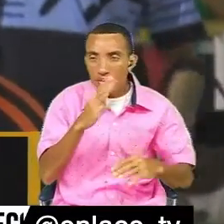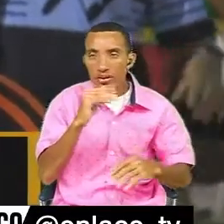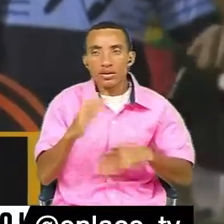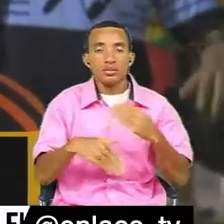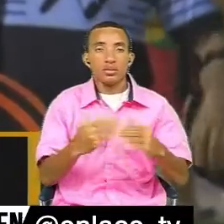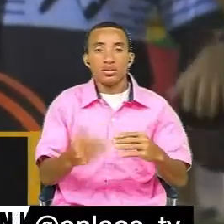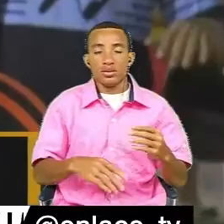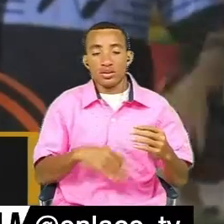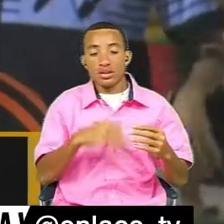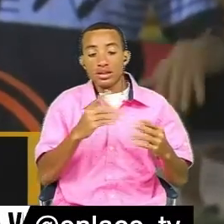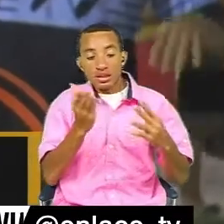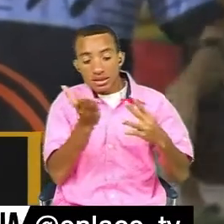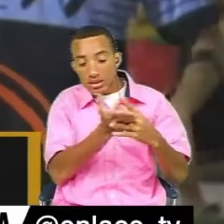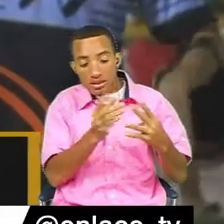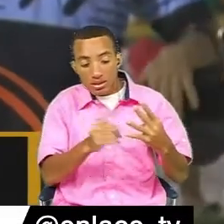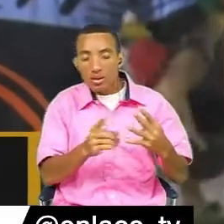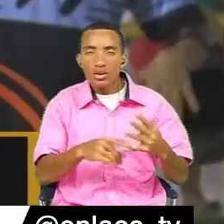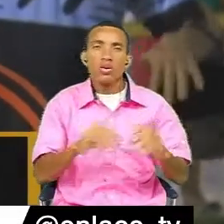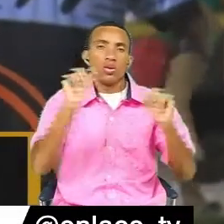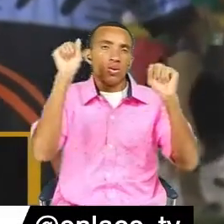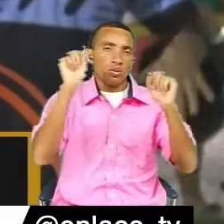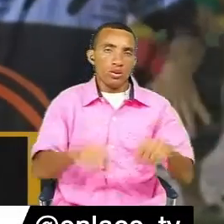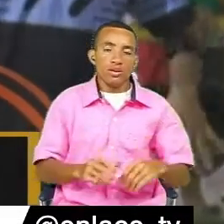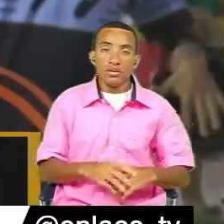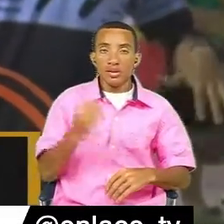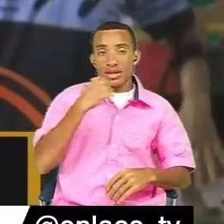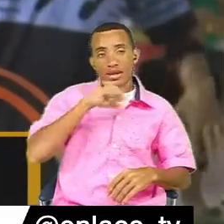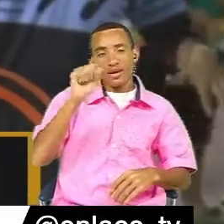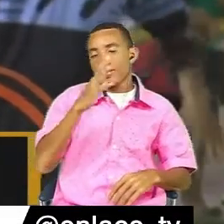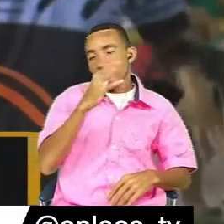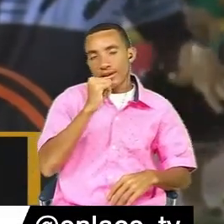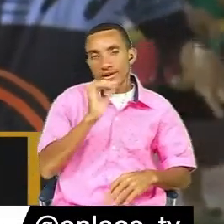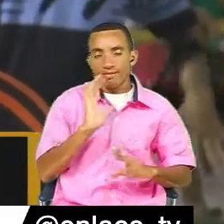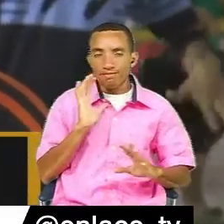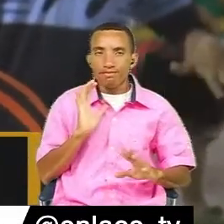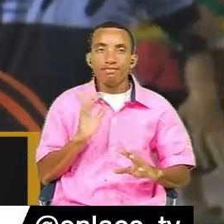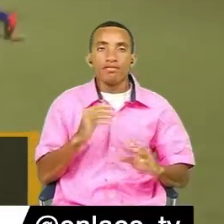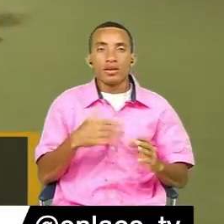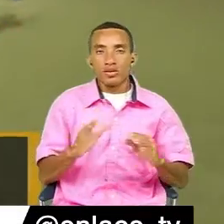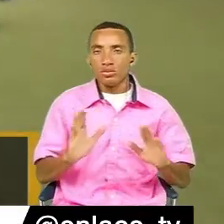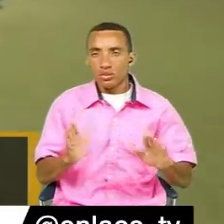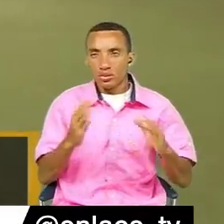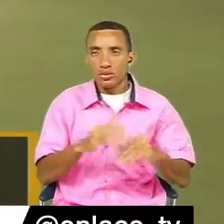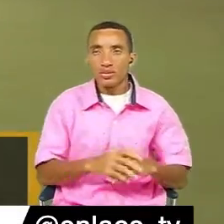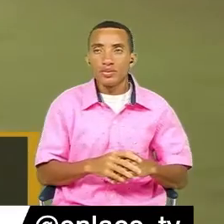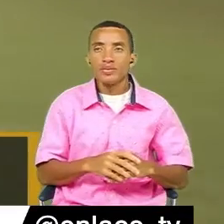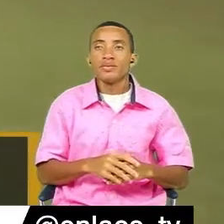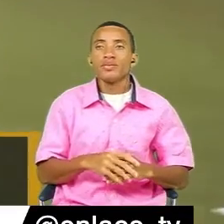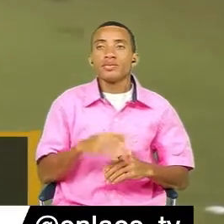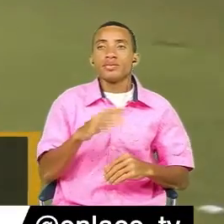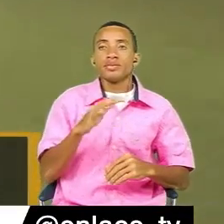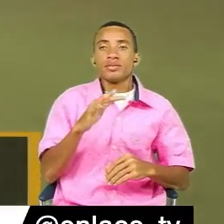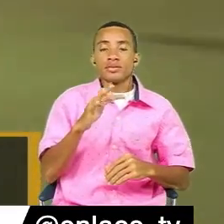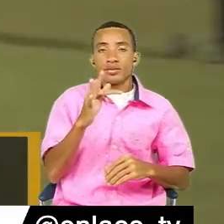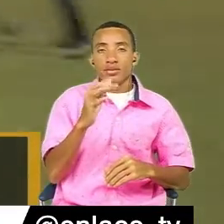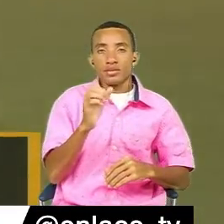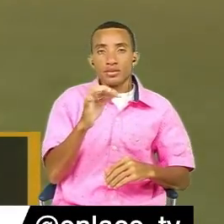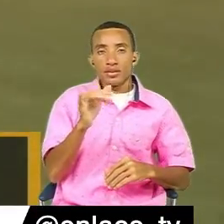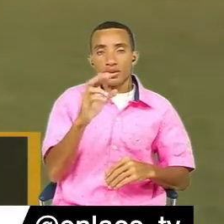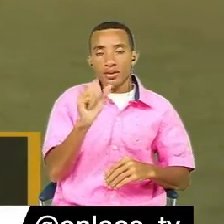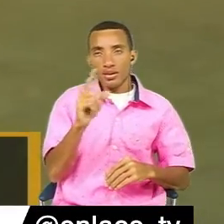segundo pues pudimos recuperarnos y no ganamos, pero ya recuperamos muchos. Aunque Tapias Park, Camar y el